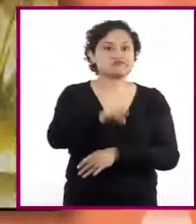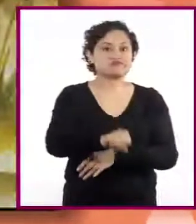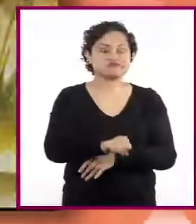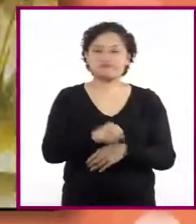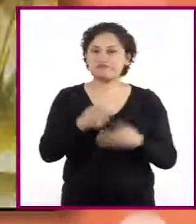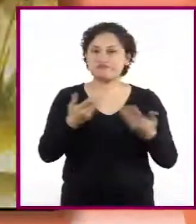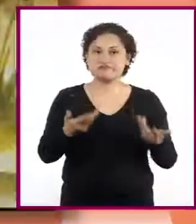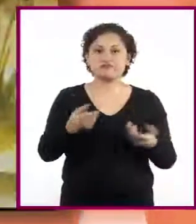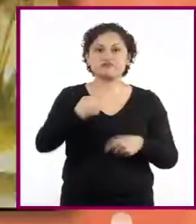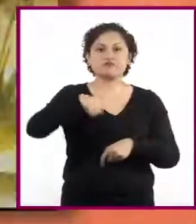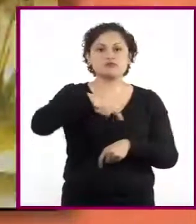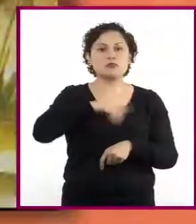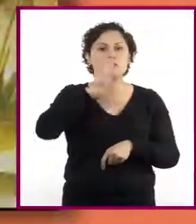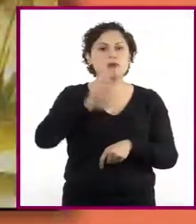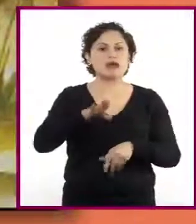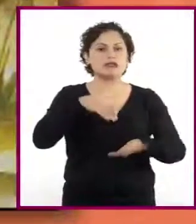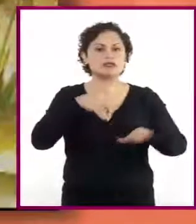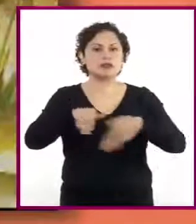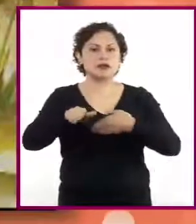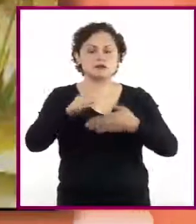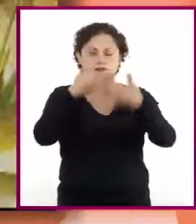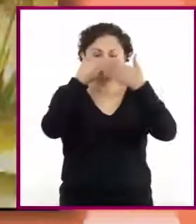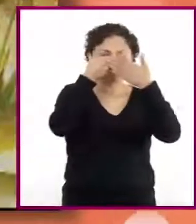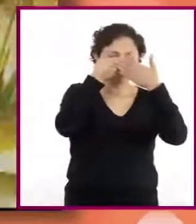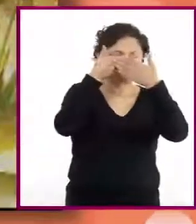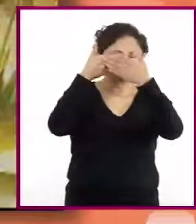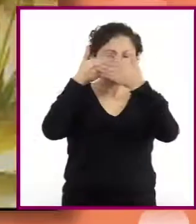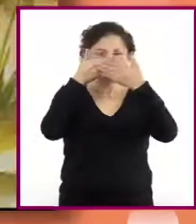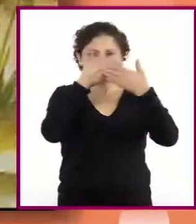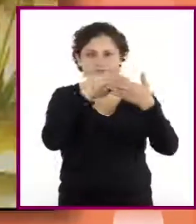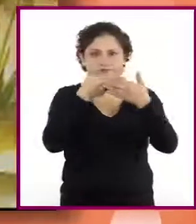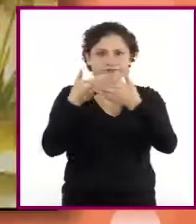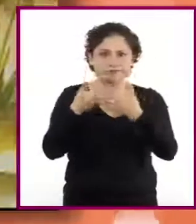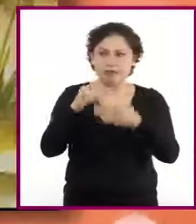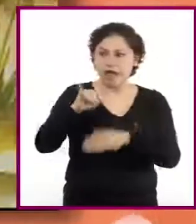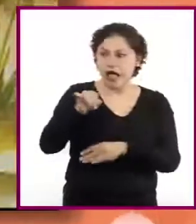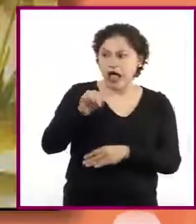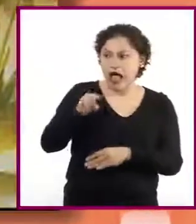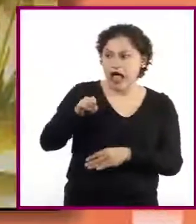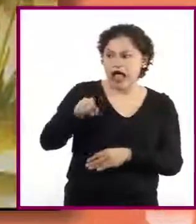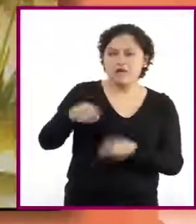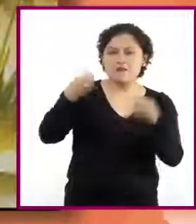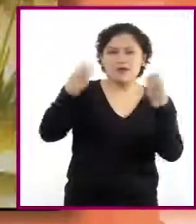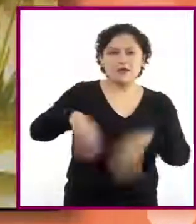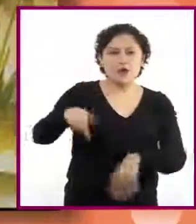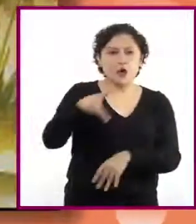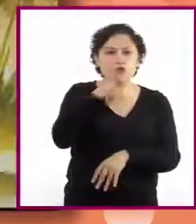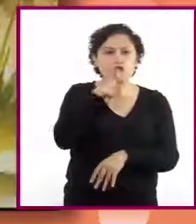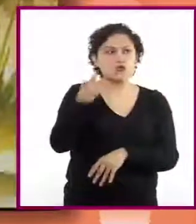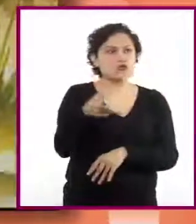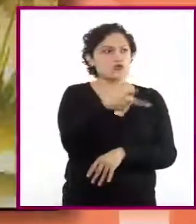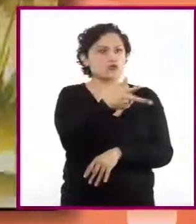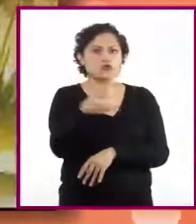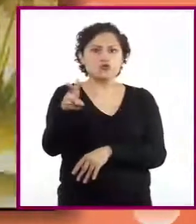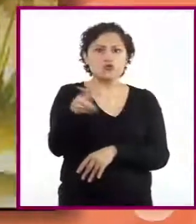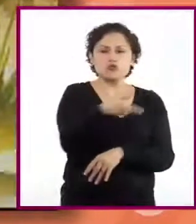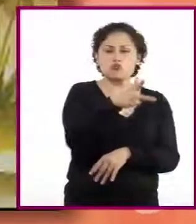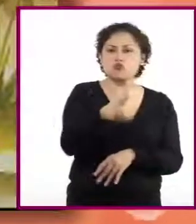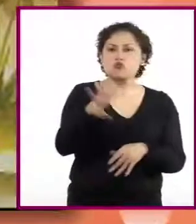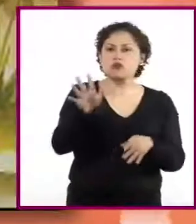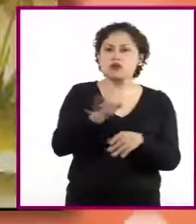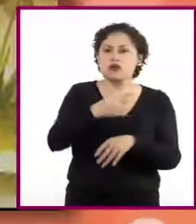Caminamos a ciegas. Jaime perdió la linterna. A cada momento nos preocupábamos